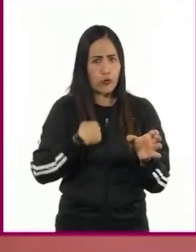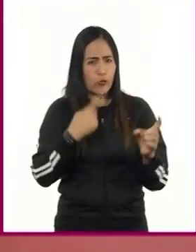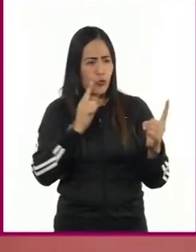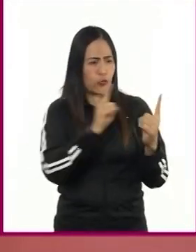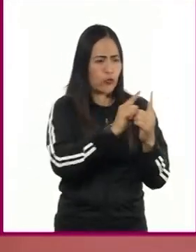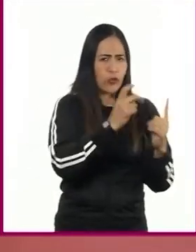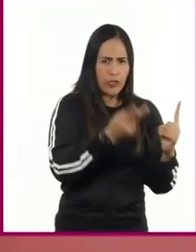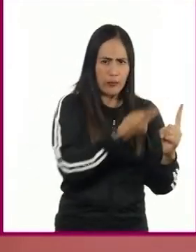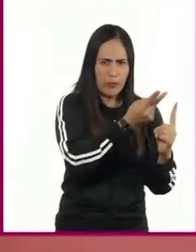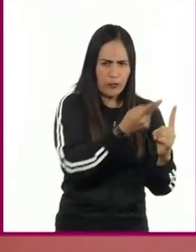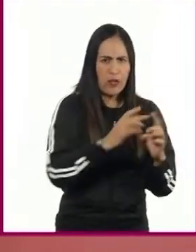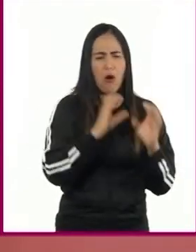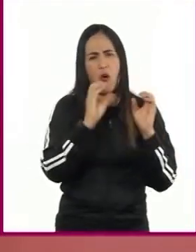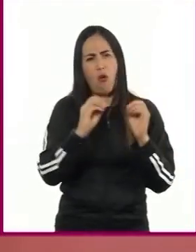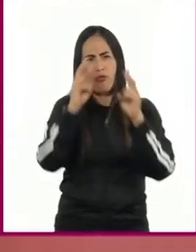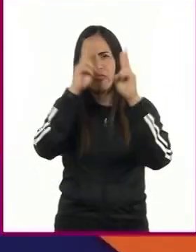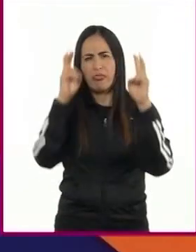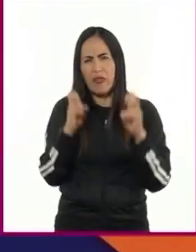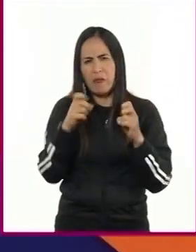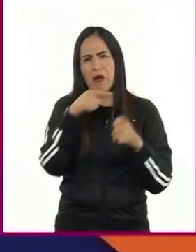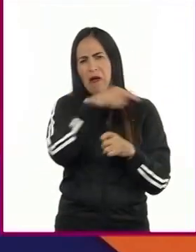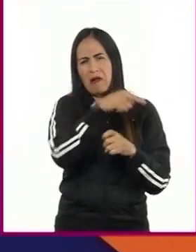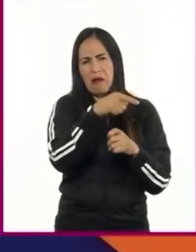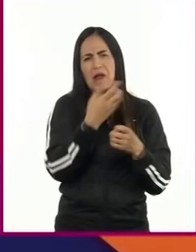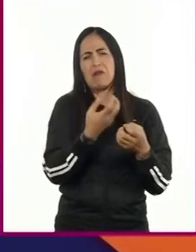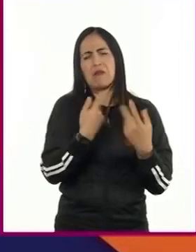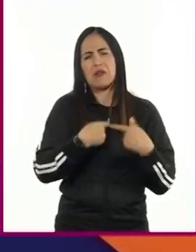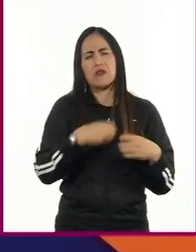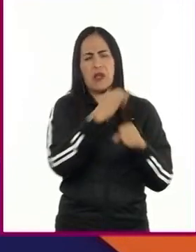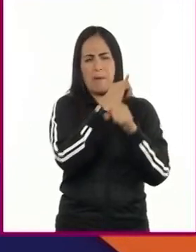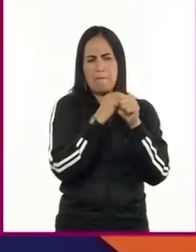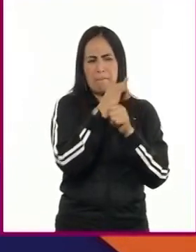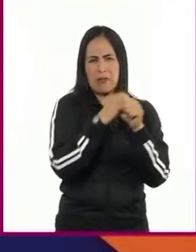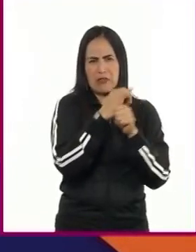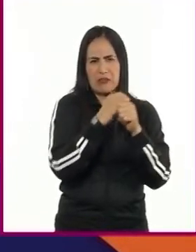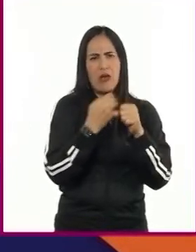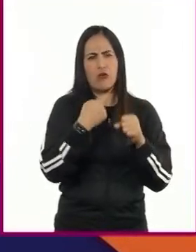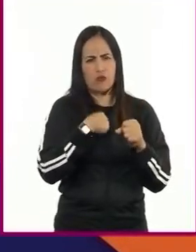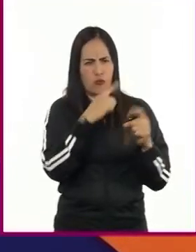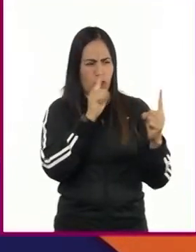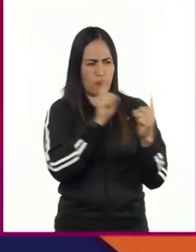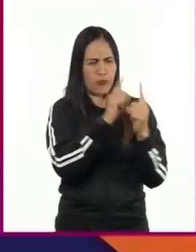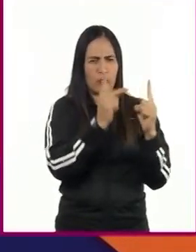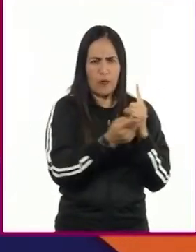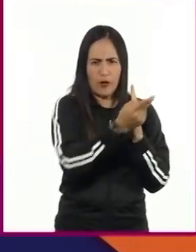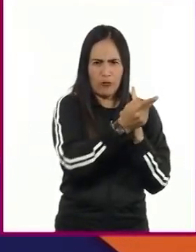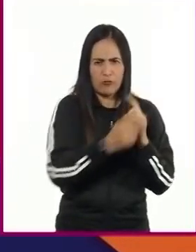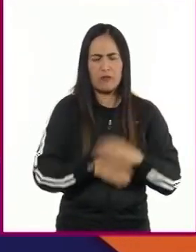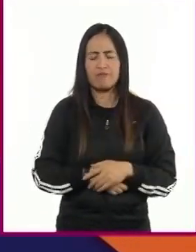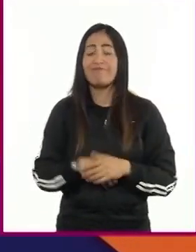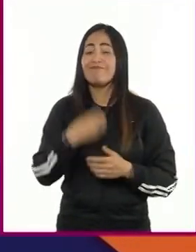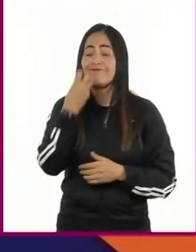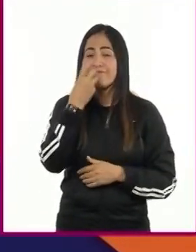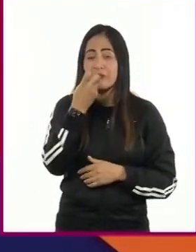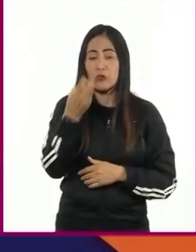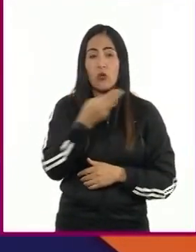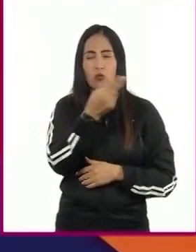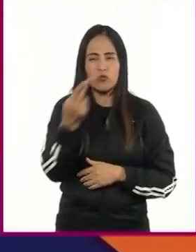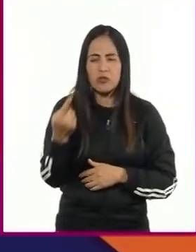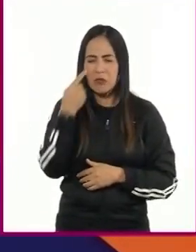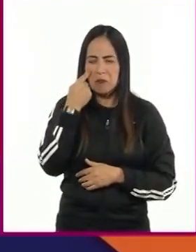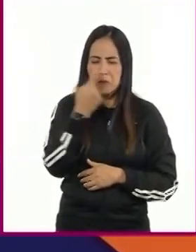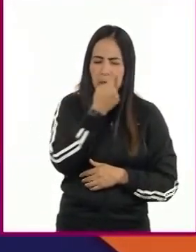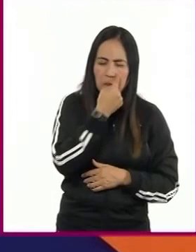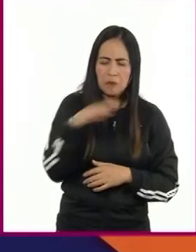en el tema. ¿Podría ser un investigador? Exactamente, Daniel. Recuerden que es importante que las fuentes que elijan y seleccionen